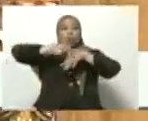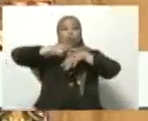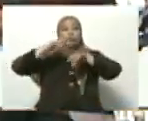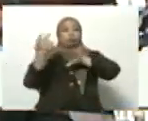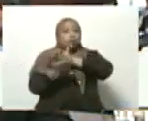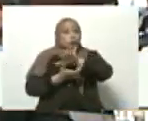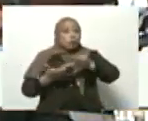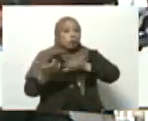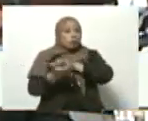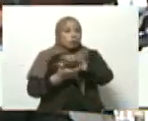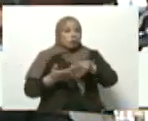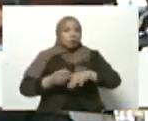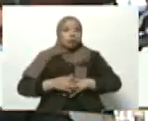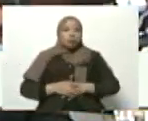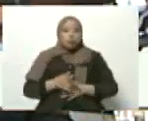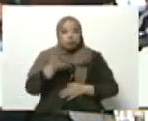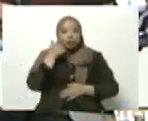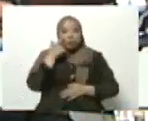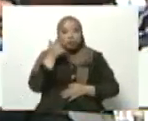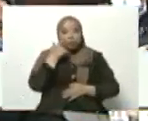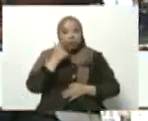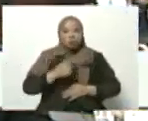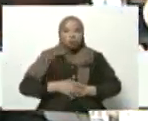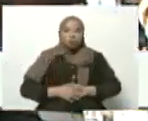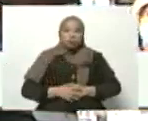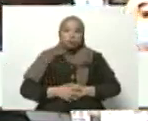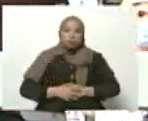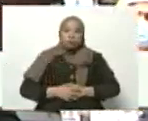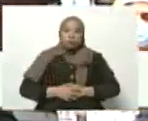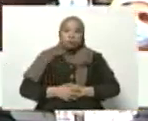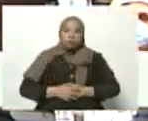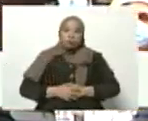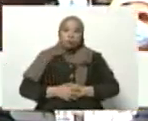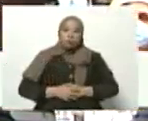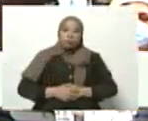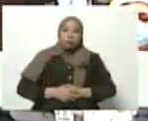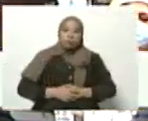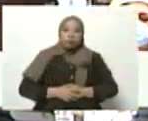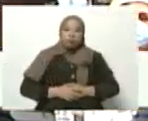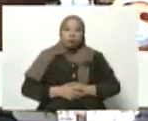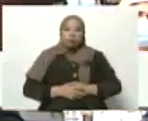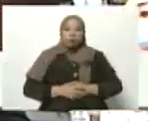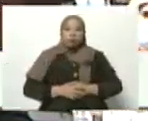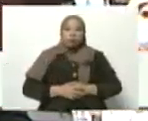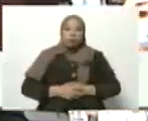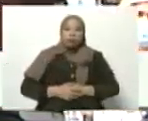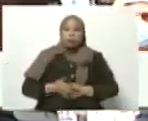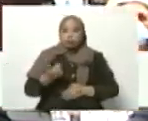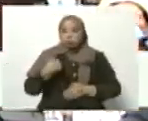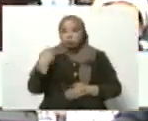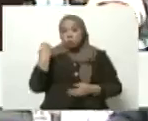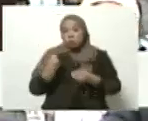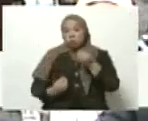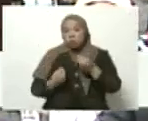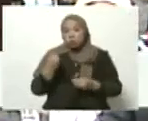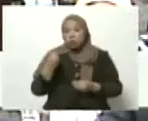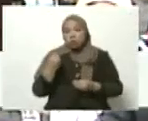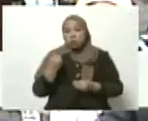Esa alerta tiene que ver a mi juicio, y se debe